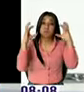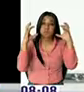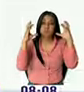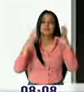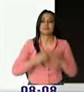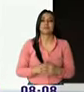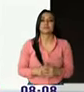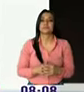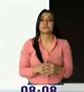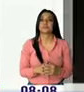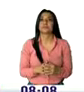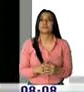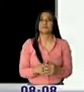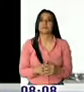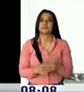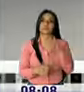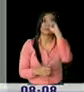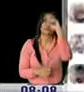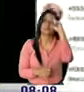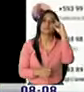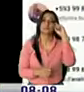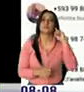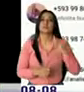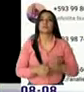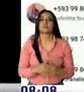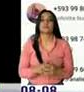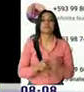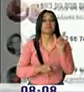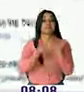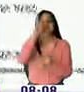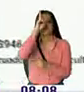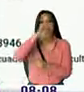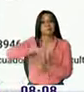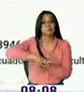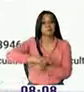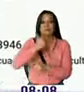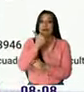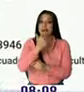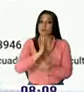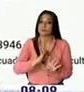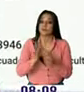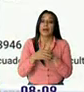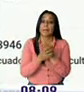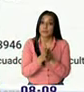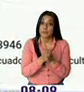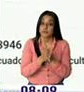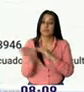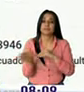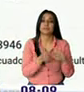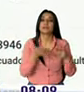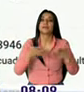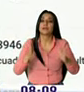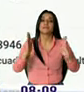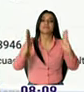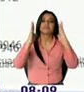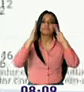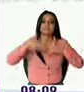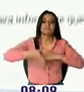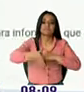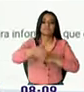vean. Así se ve el Gatazo. Y los pitos hacen de las suyas. Ya pedimos atención a esta calle principal ubicada en la Argelia